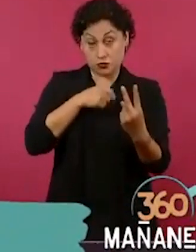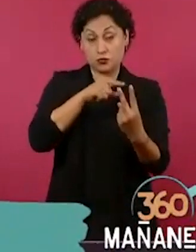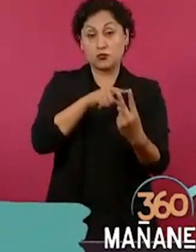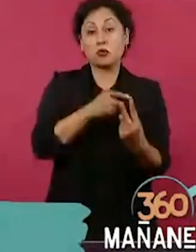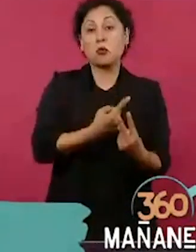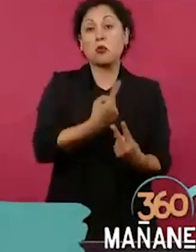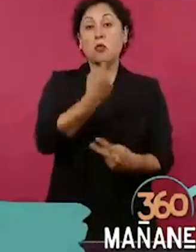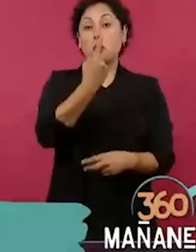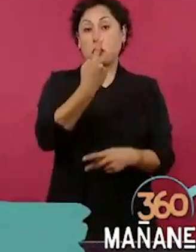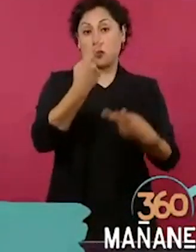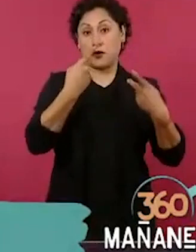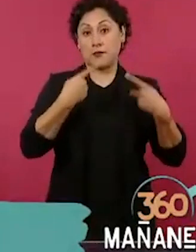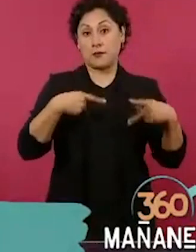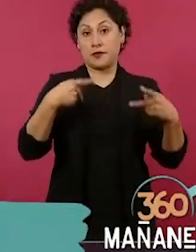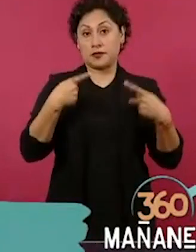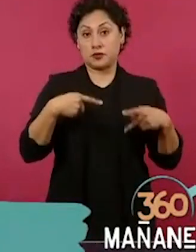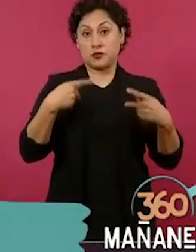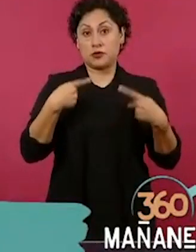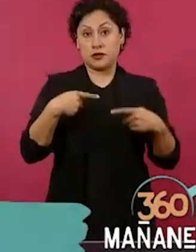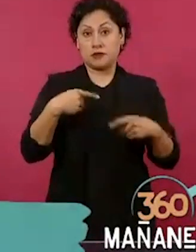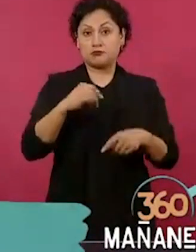se encontró